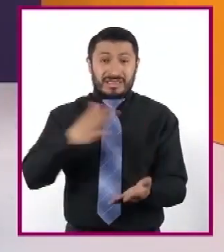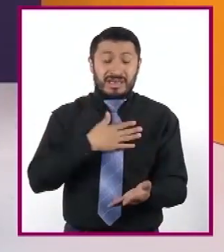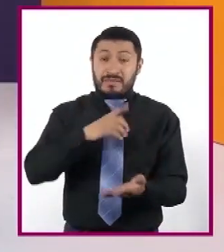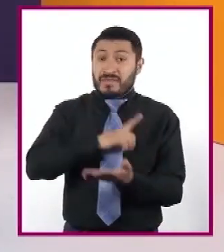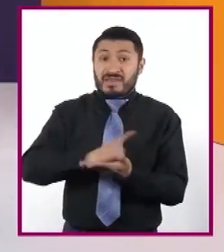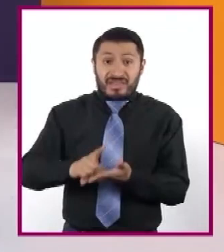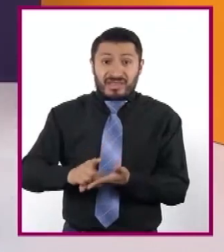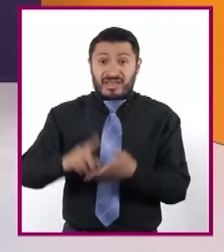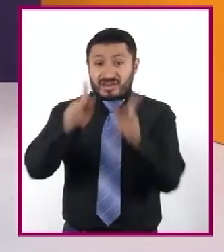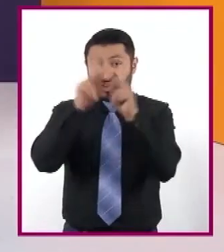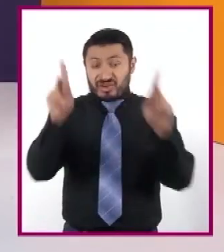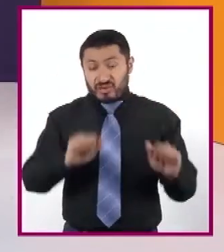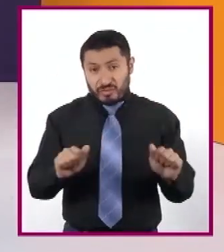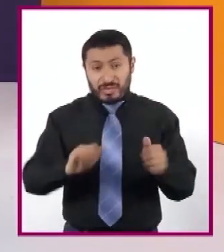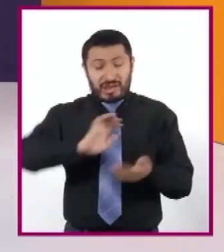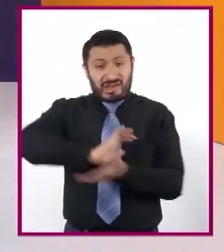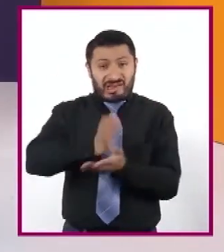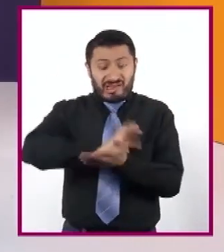paz y a no ser discriminado.